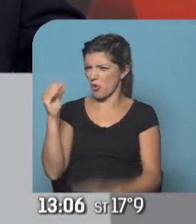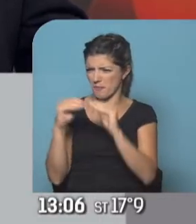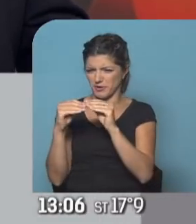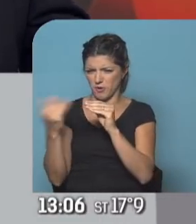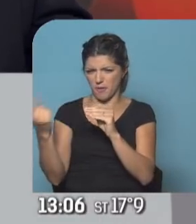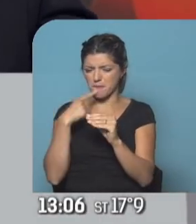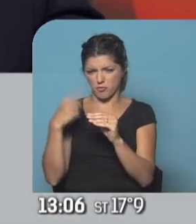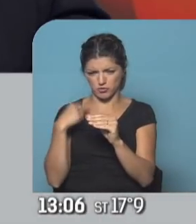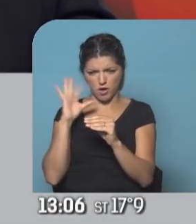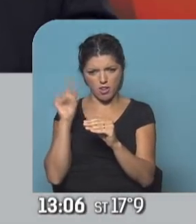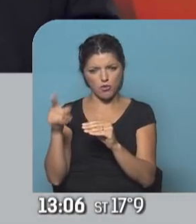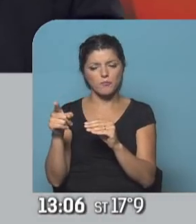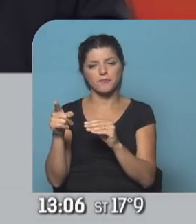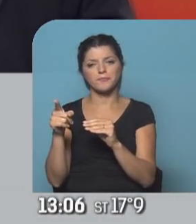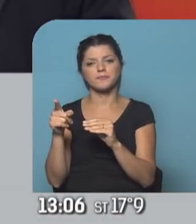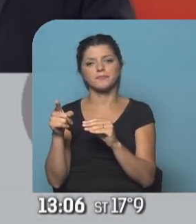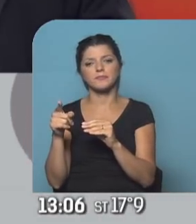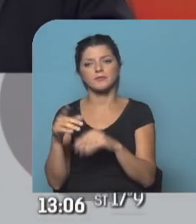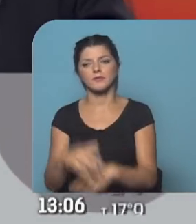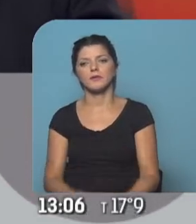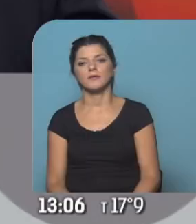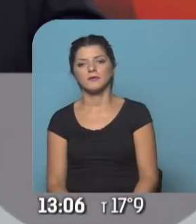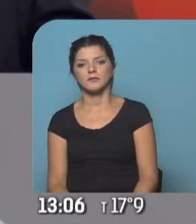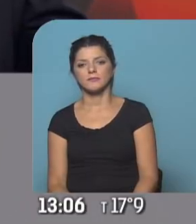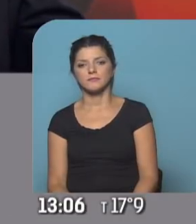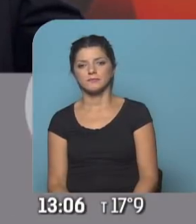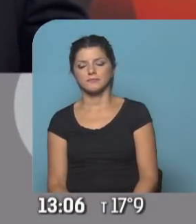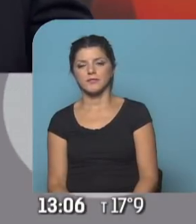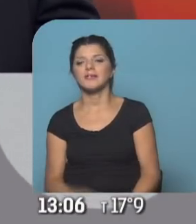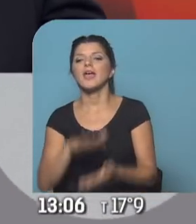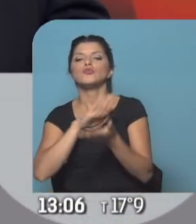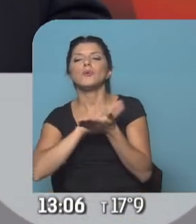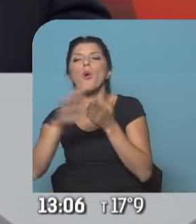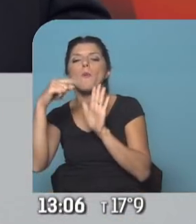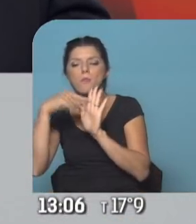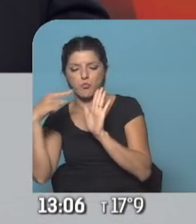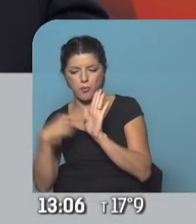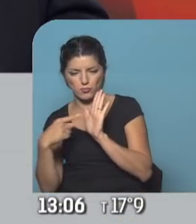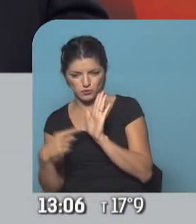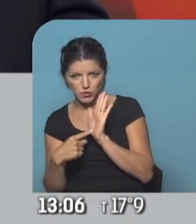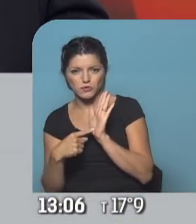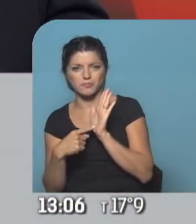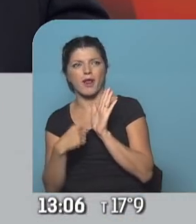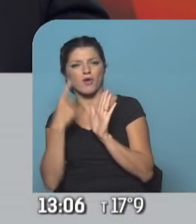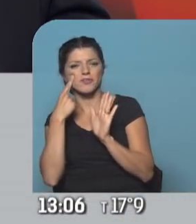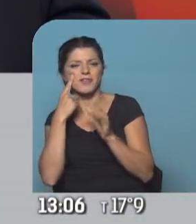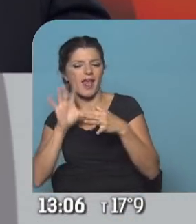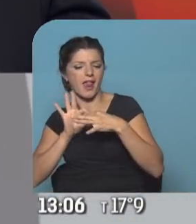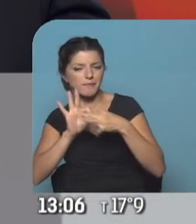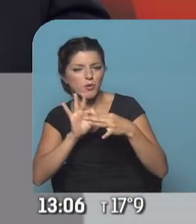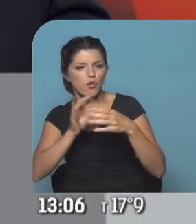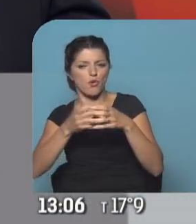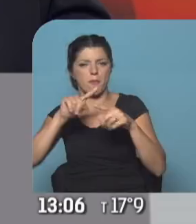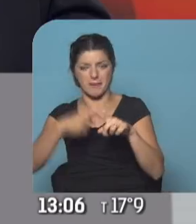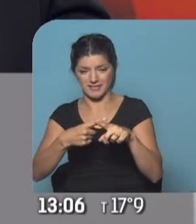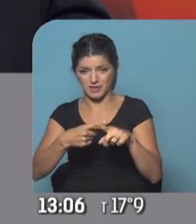es que hay nuevas cuestiones que definen las identidades en términos políticos. Antes era